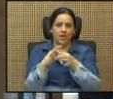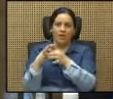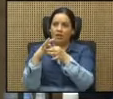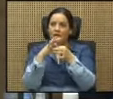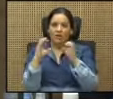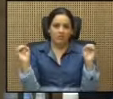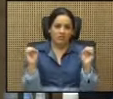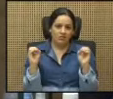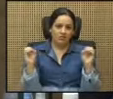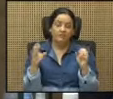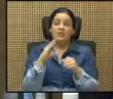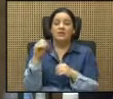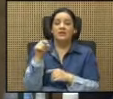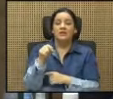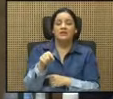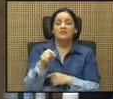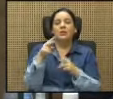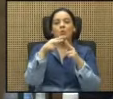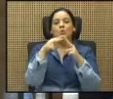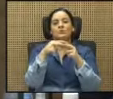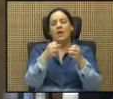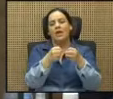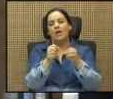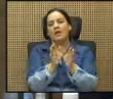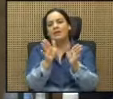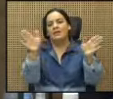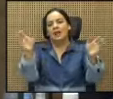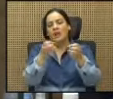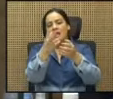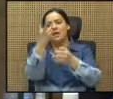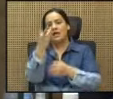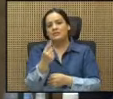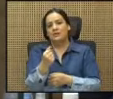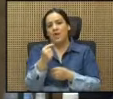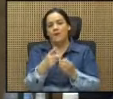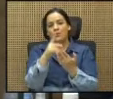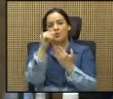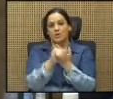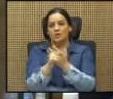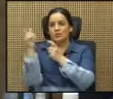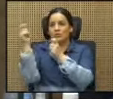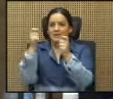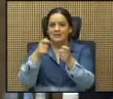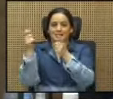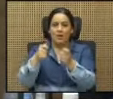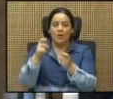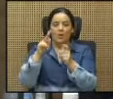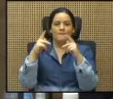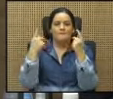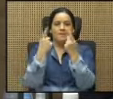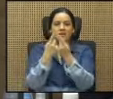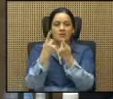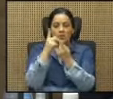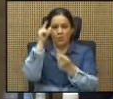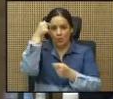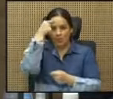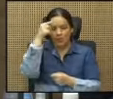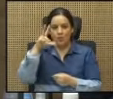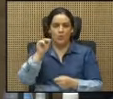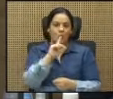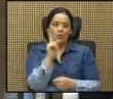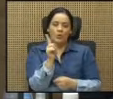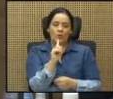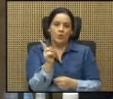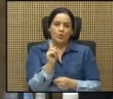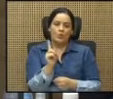conocimiento general la cantidad de proyectos que son presentados por el partido de gobierno y que no son